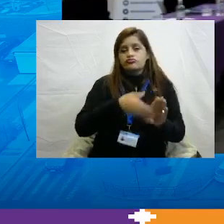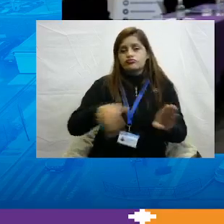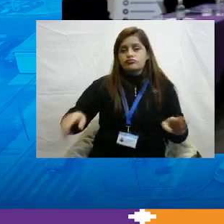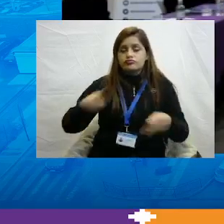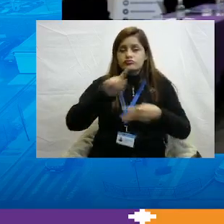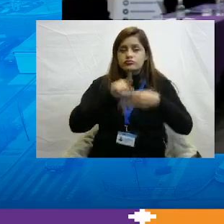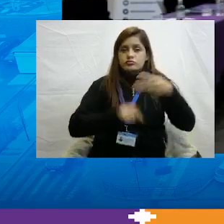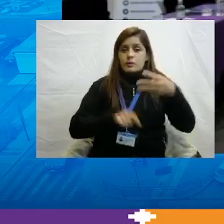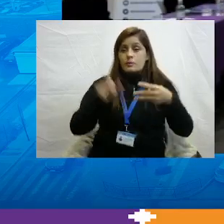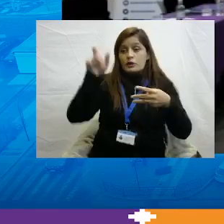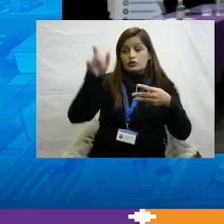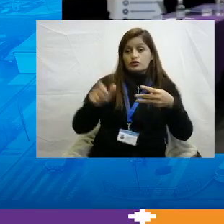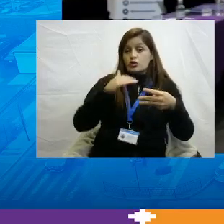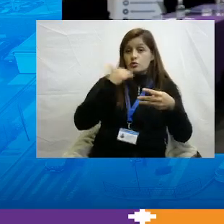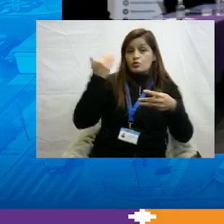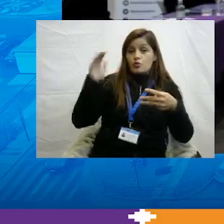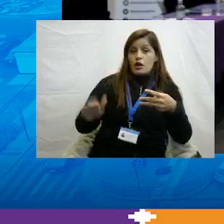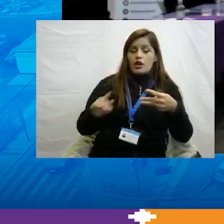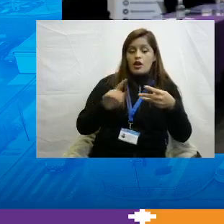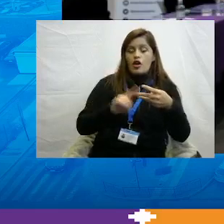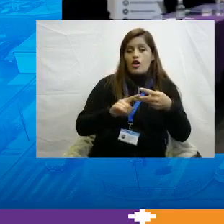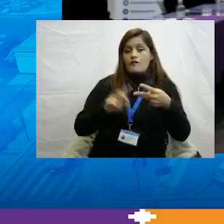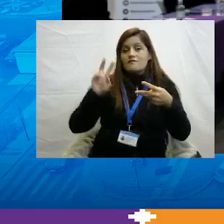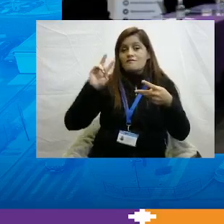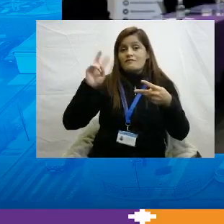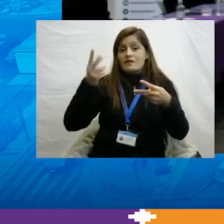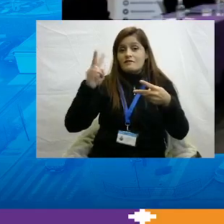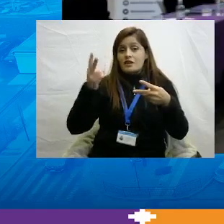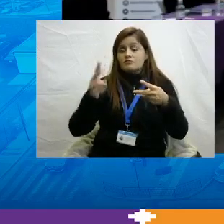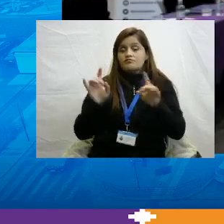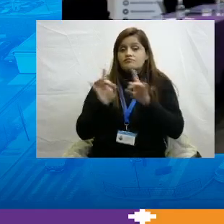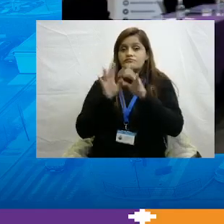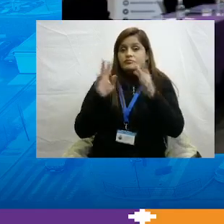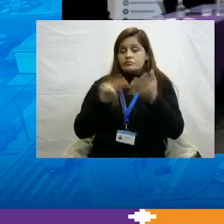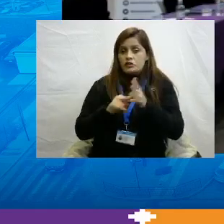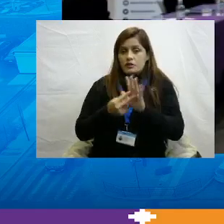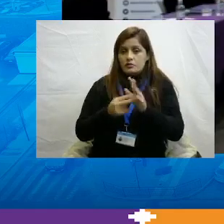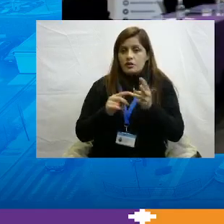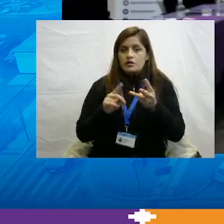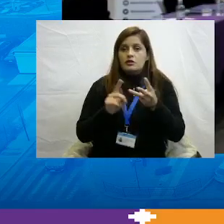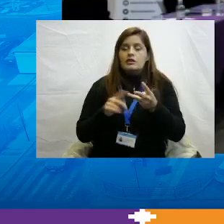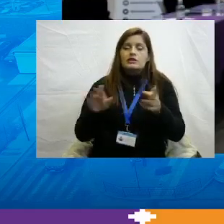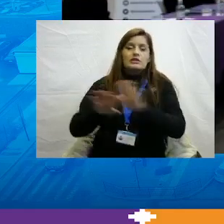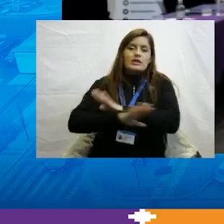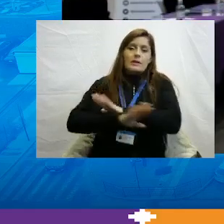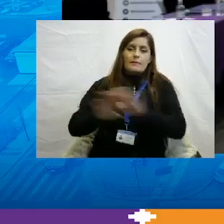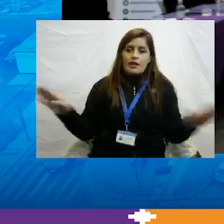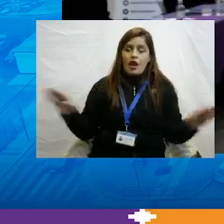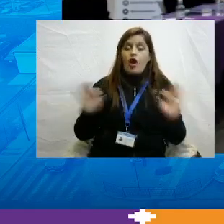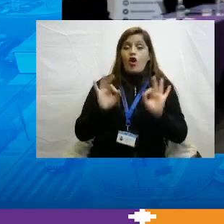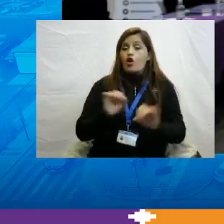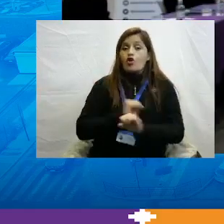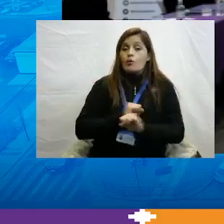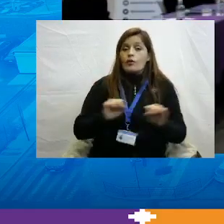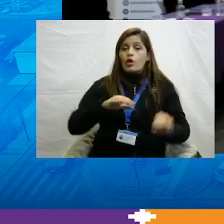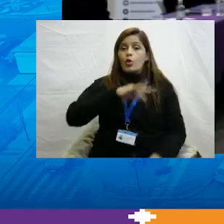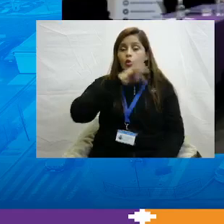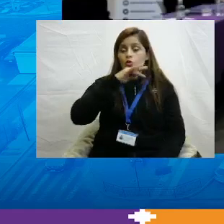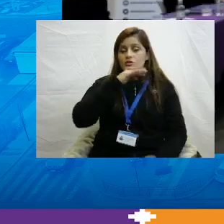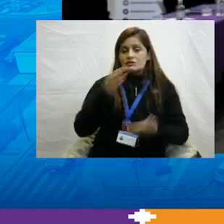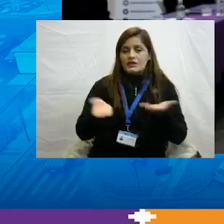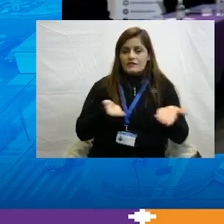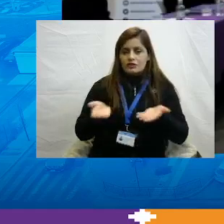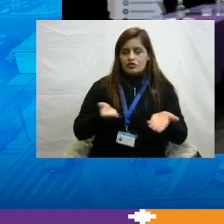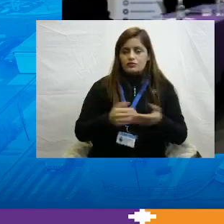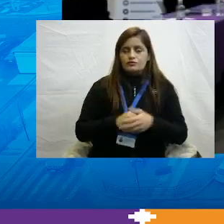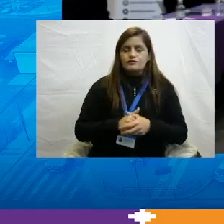casos, si se muere el comodatario, si sobrevive el comodante una necesidad imprevista y si ha terminado o no ha tenido lugar el servicio para lo cual se